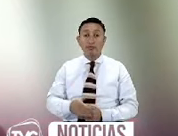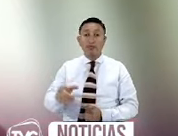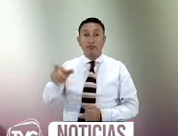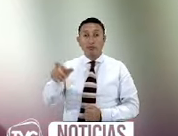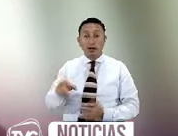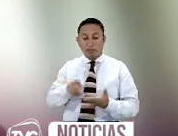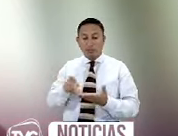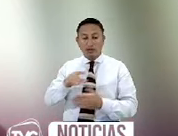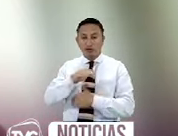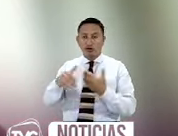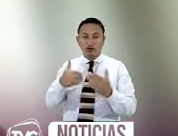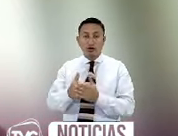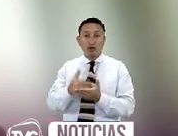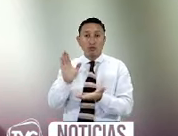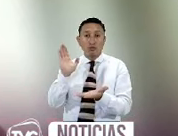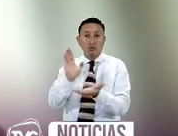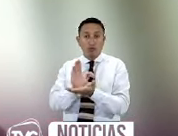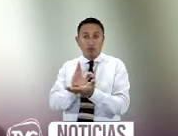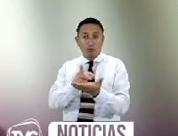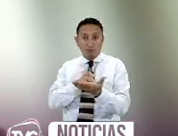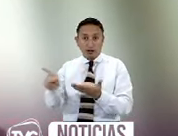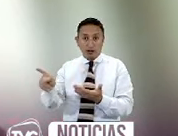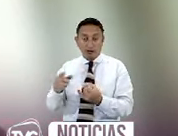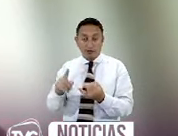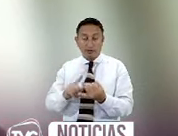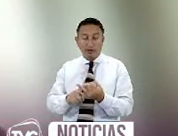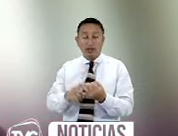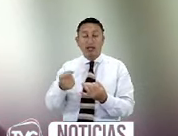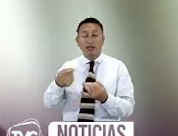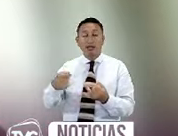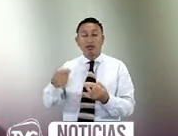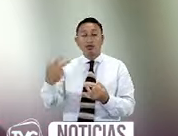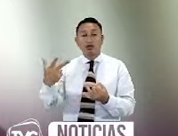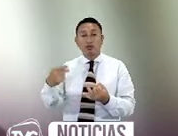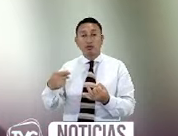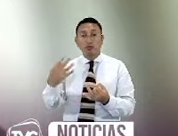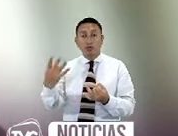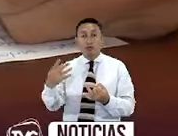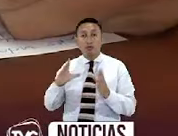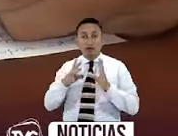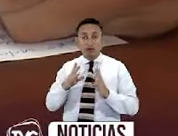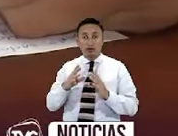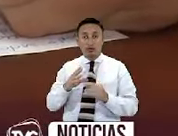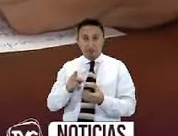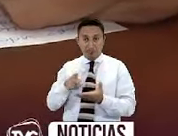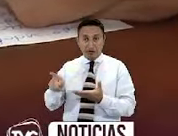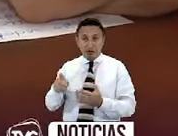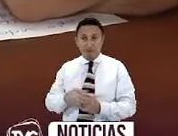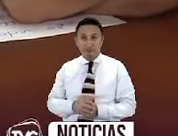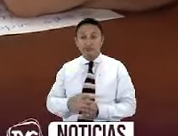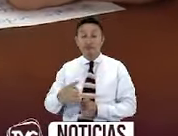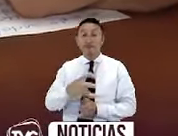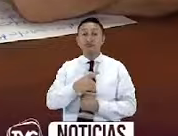tema del IES, el tema de los décimos terceros, décimos cuartos, vacaciones y demás. Muchas empresas prefieren